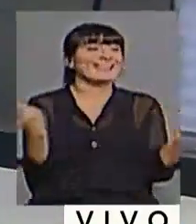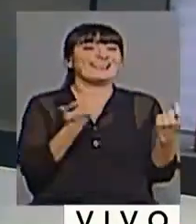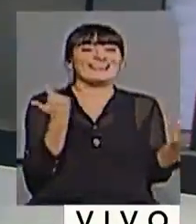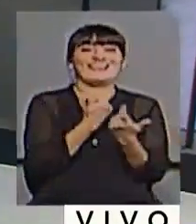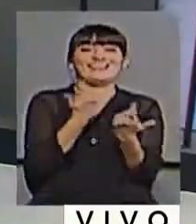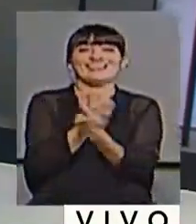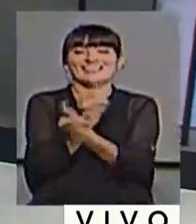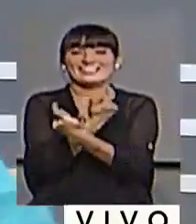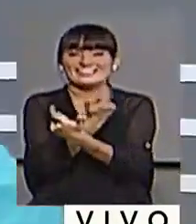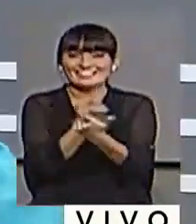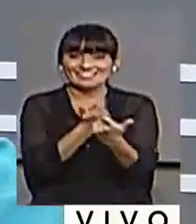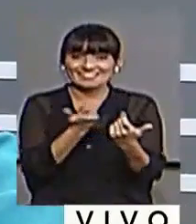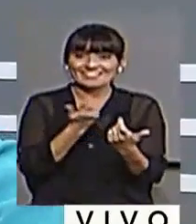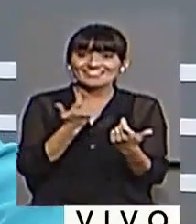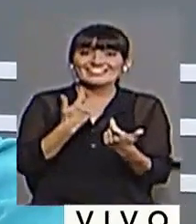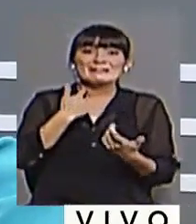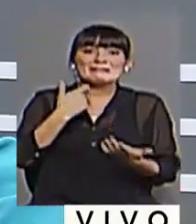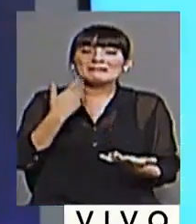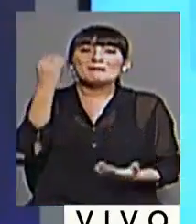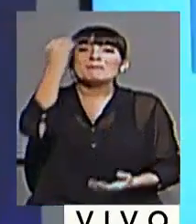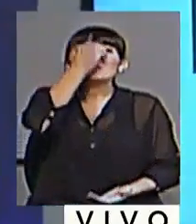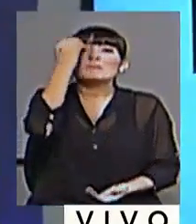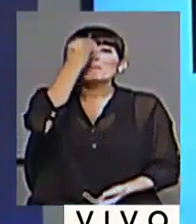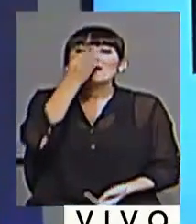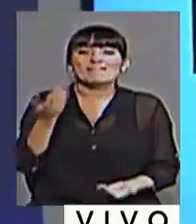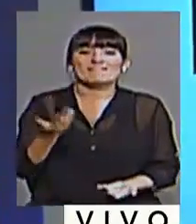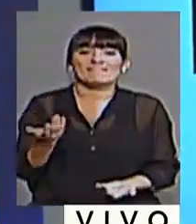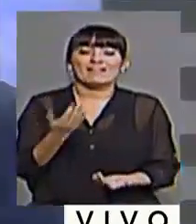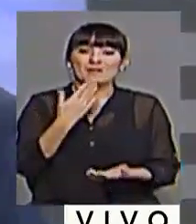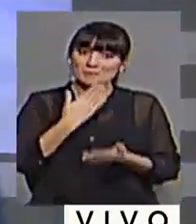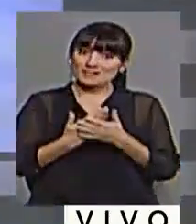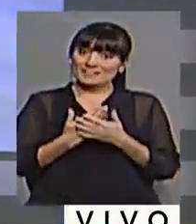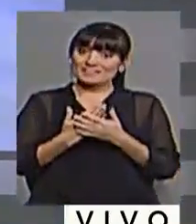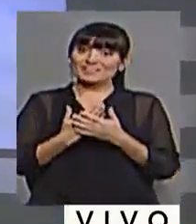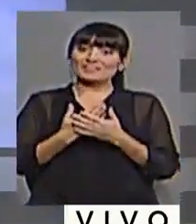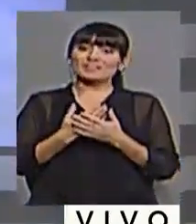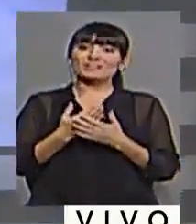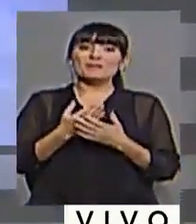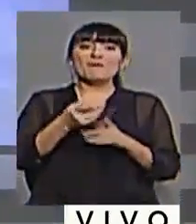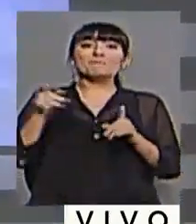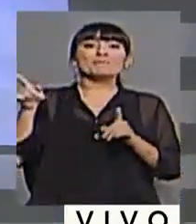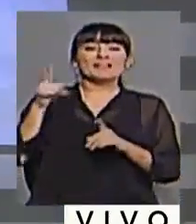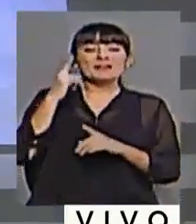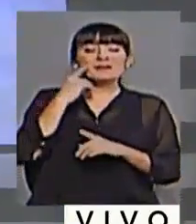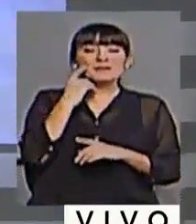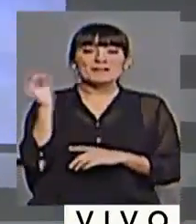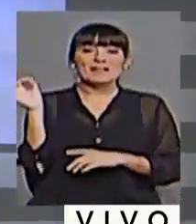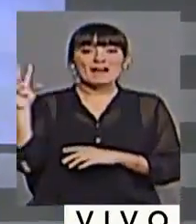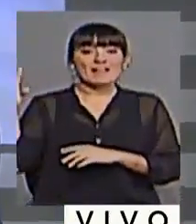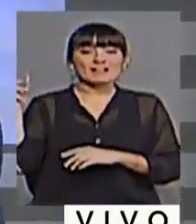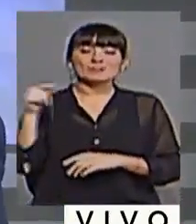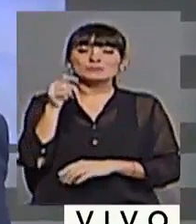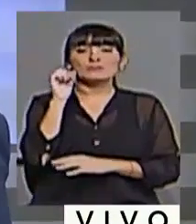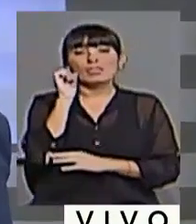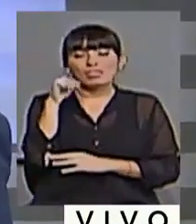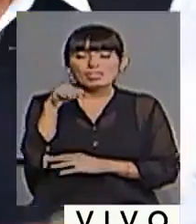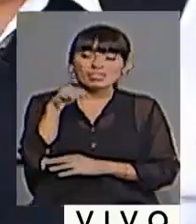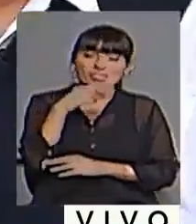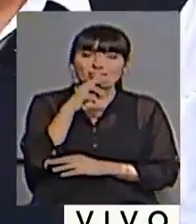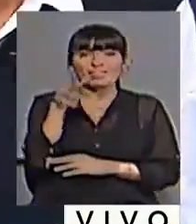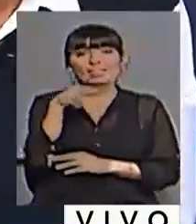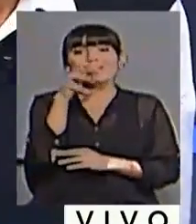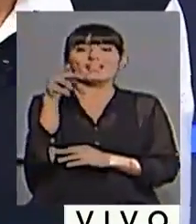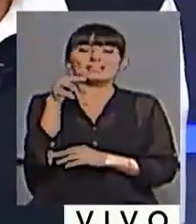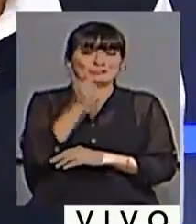Bueno, usted está ¿qué es lo que nos ocupaba? ¿Qué es lo que nos ocupaba? Usted, cuando Germán Pino estaba hablando, yo estaba así. No, yo estaba muy atento.